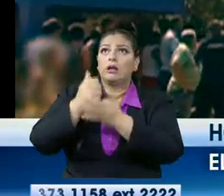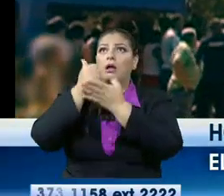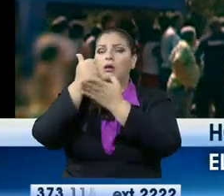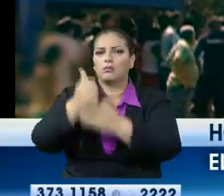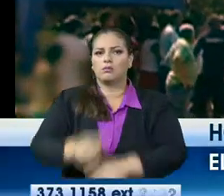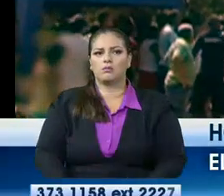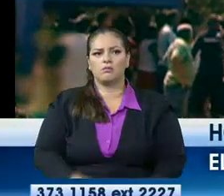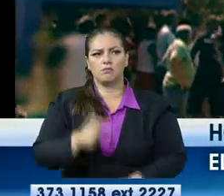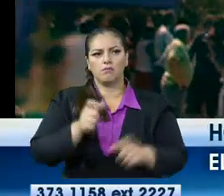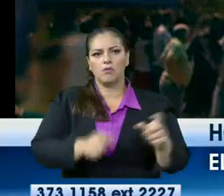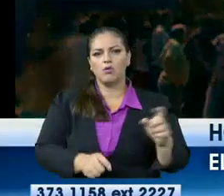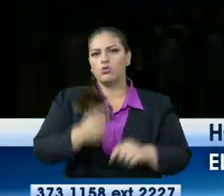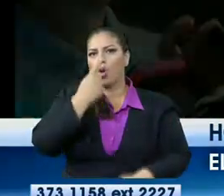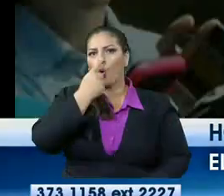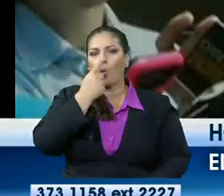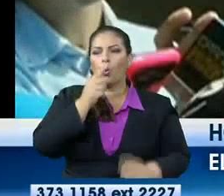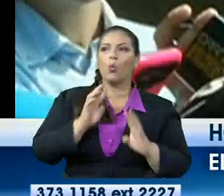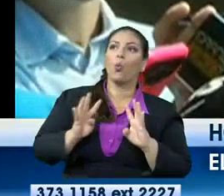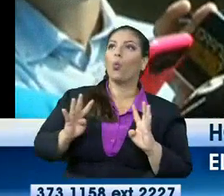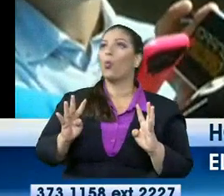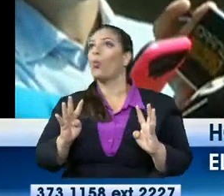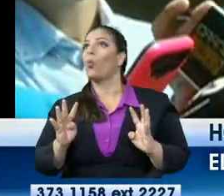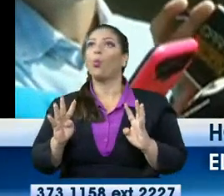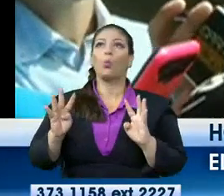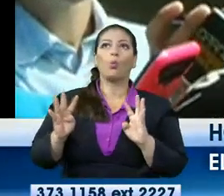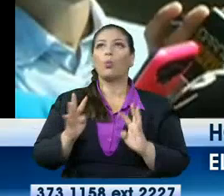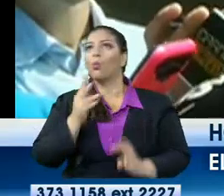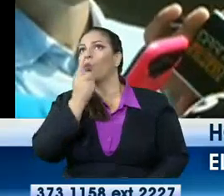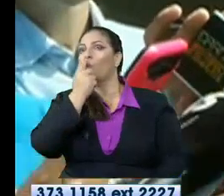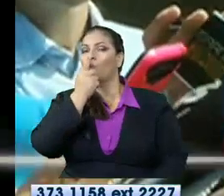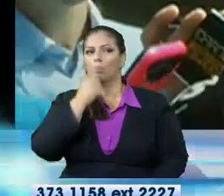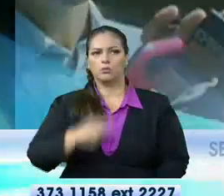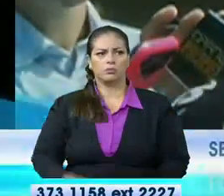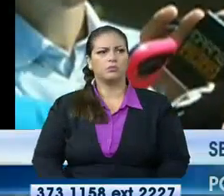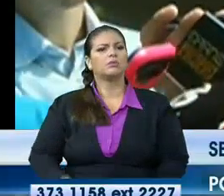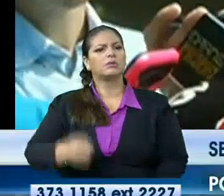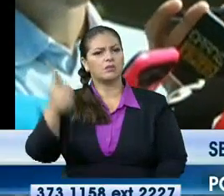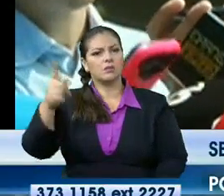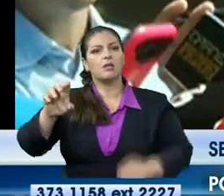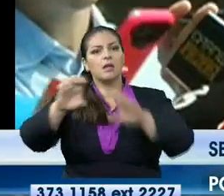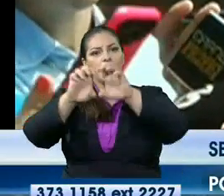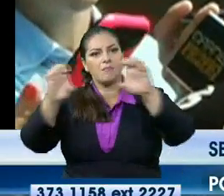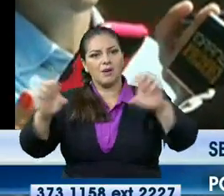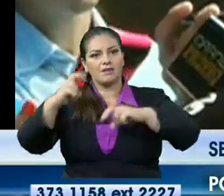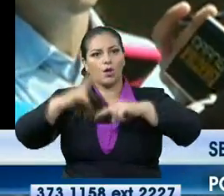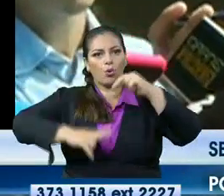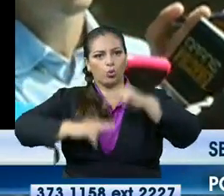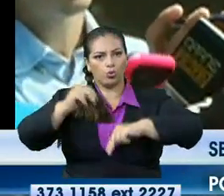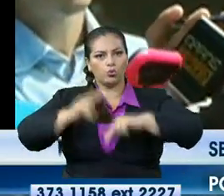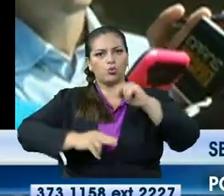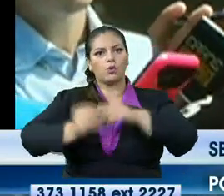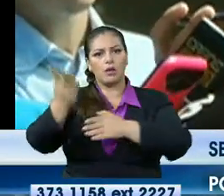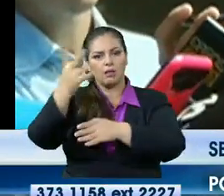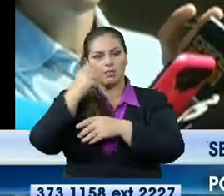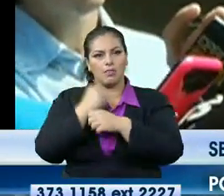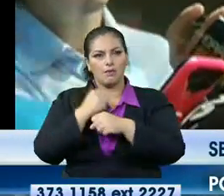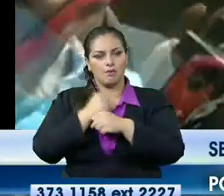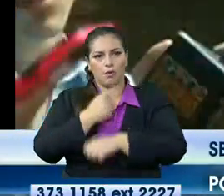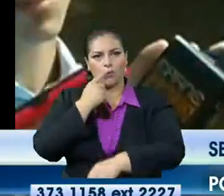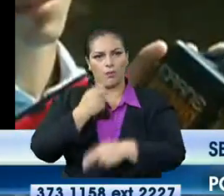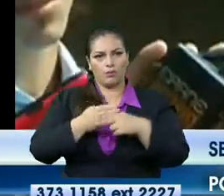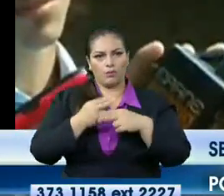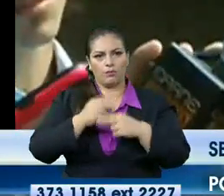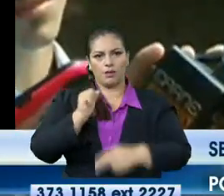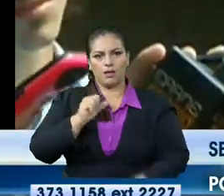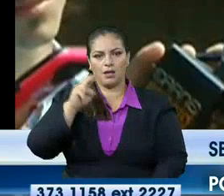se acercaron de todos lados. Él es trabajador de una empresa constructora, ¿no? Él es trabajador de una empresa constructora. ¿Tiene los datos de él, tal vez, los nombres? El señor se llama Andrés Pacheco. Sí, se